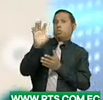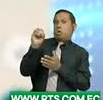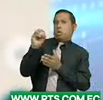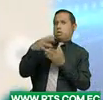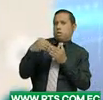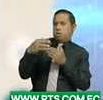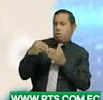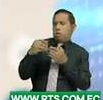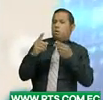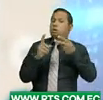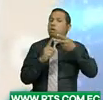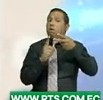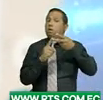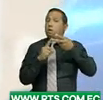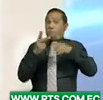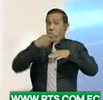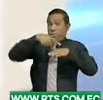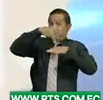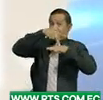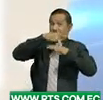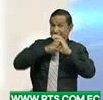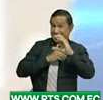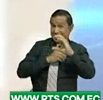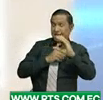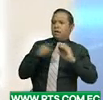$450 y para la profesional tipo C,